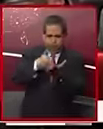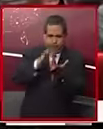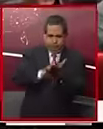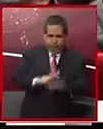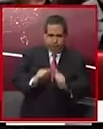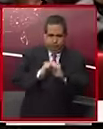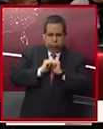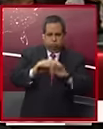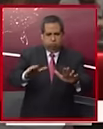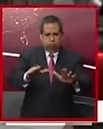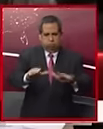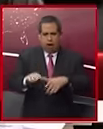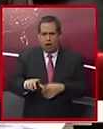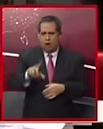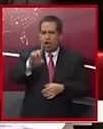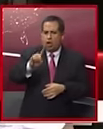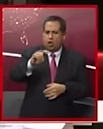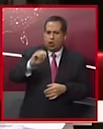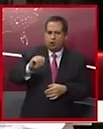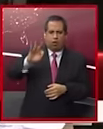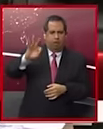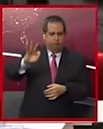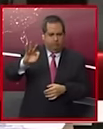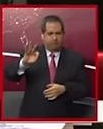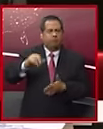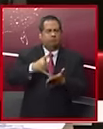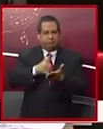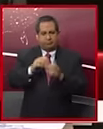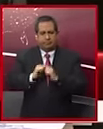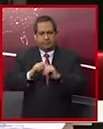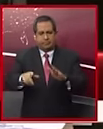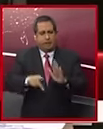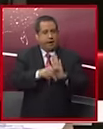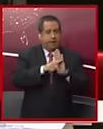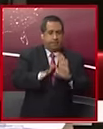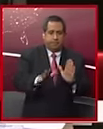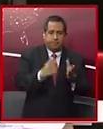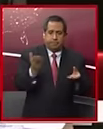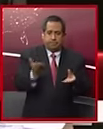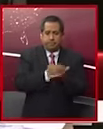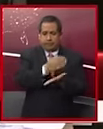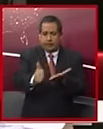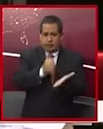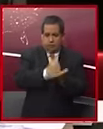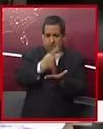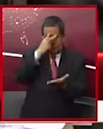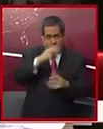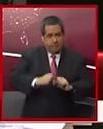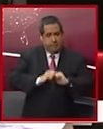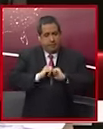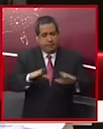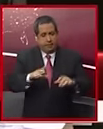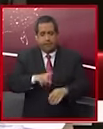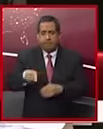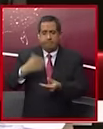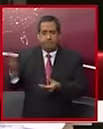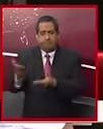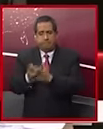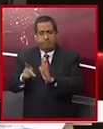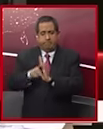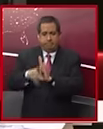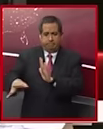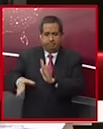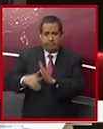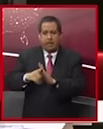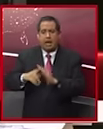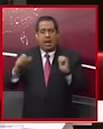Publíquese en el Diario Oficial de la Federación, en la Gaceta Oficial de la Ciudad de México y en la Gaceta Parlamentaria